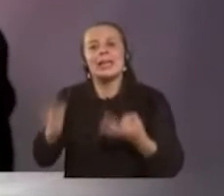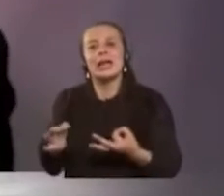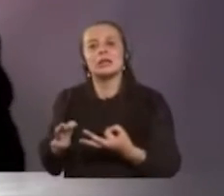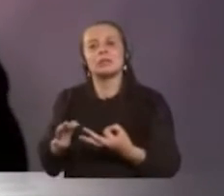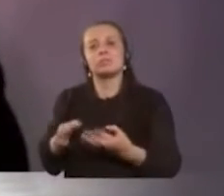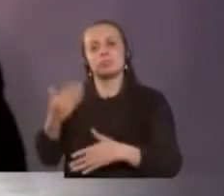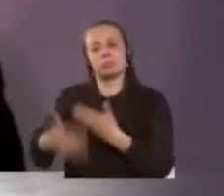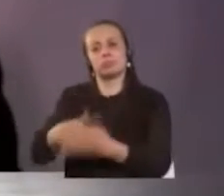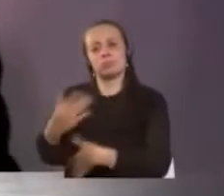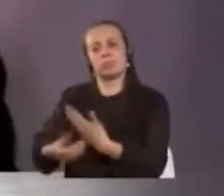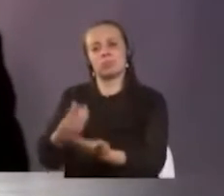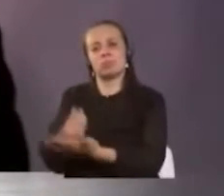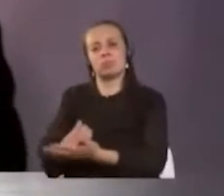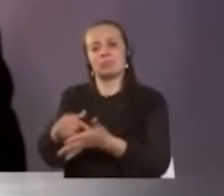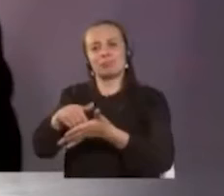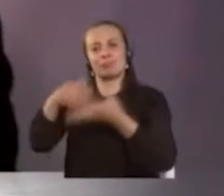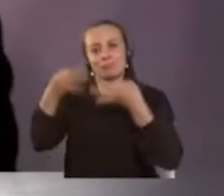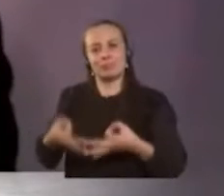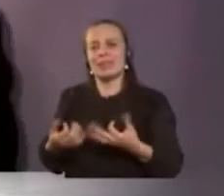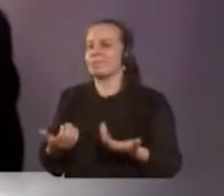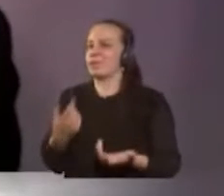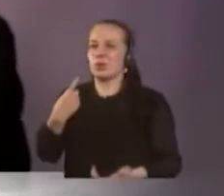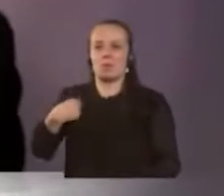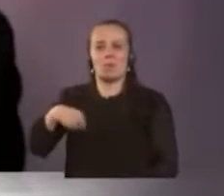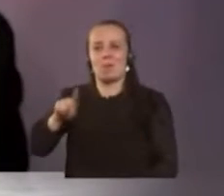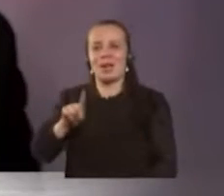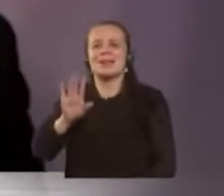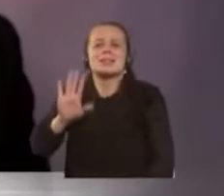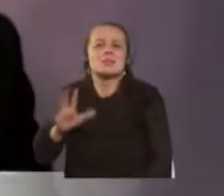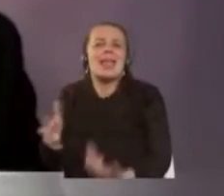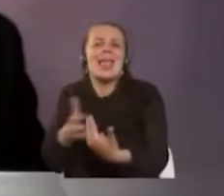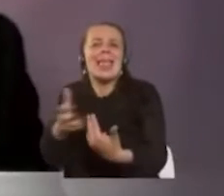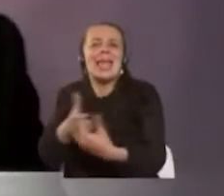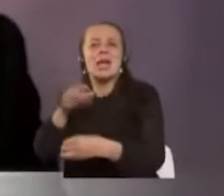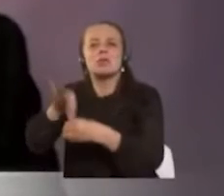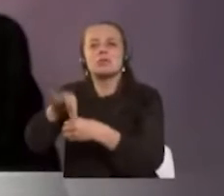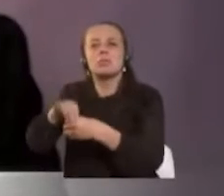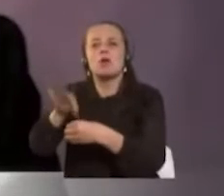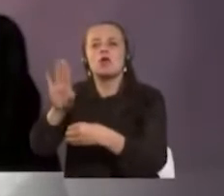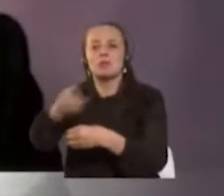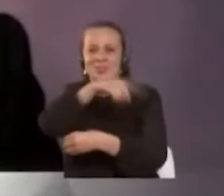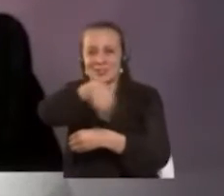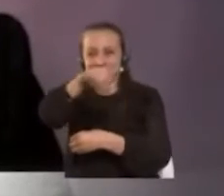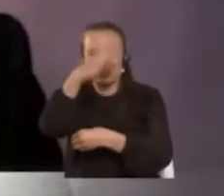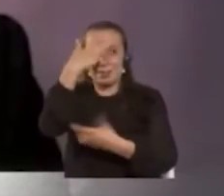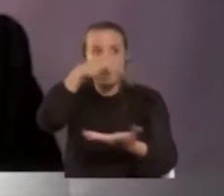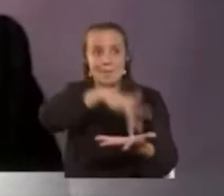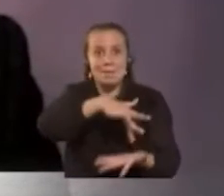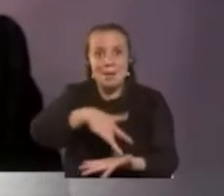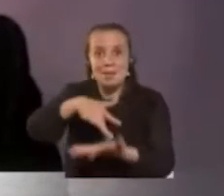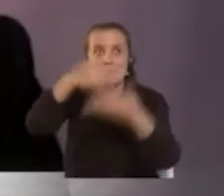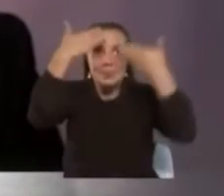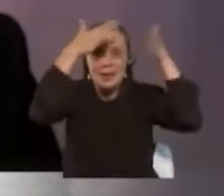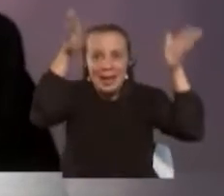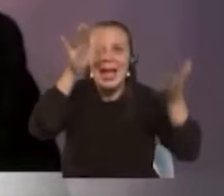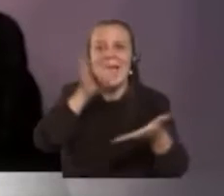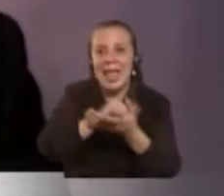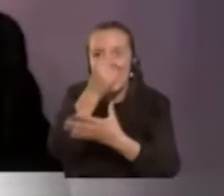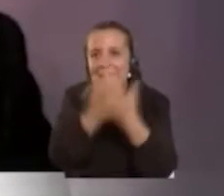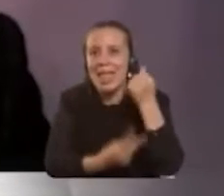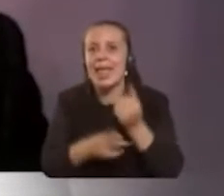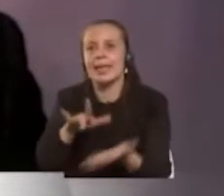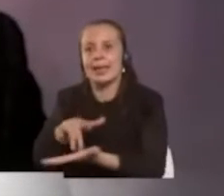buen resultado de las elecciones, sino que es un sistema electoral de la partidocracia. Los consejeros